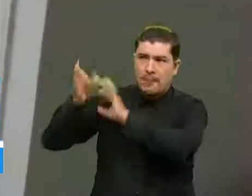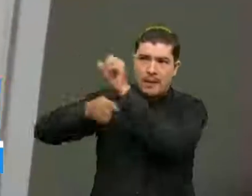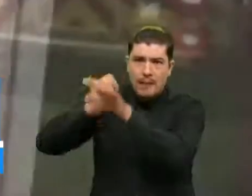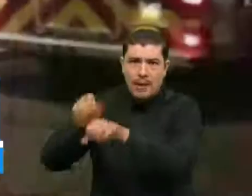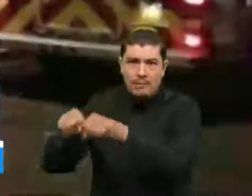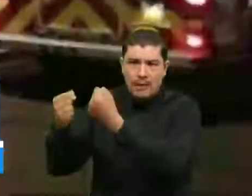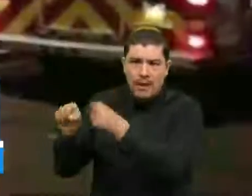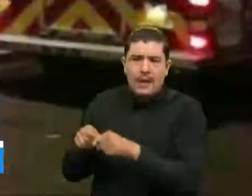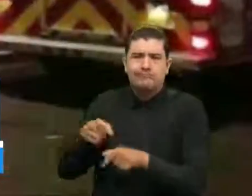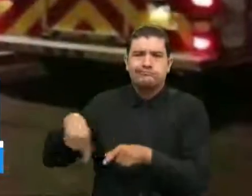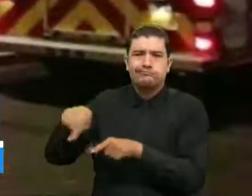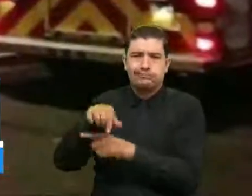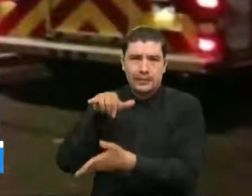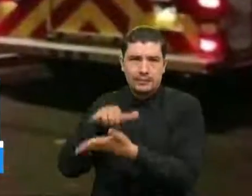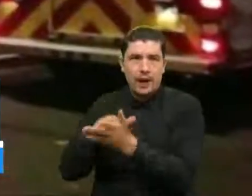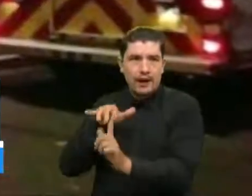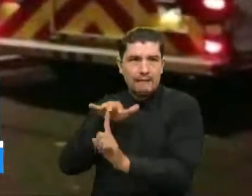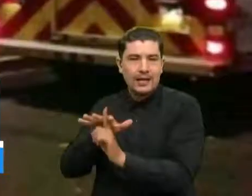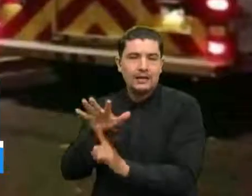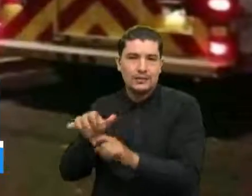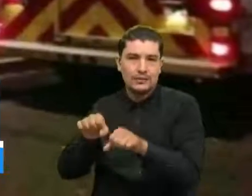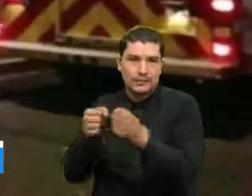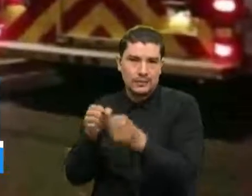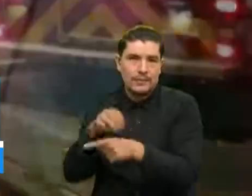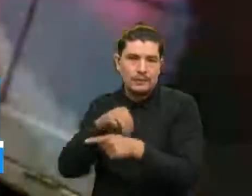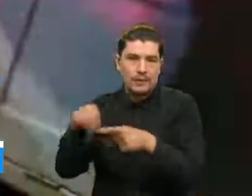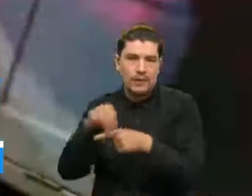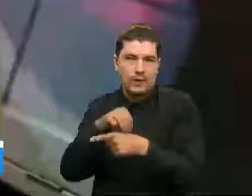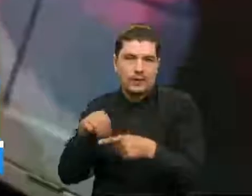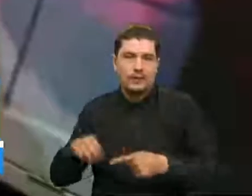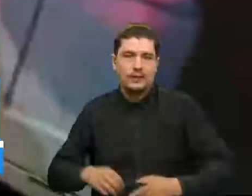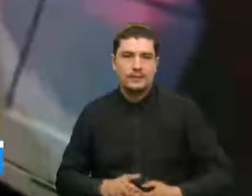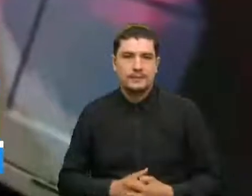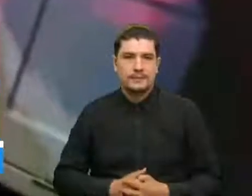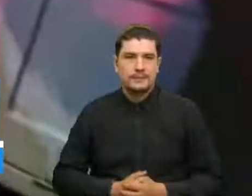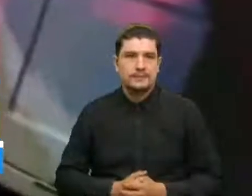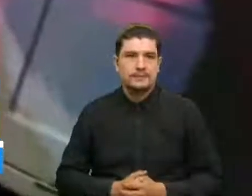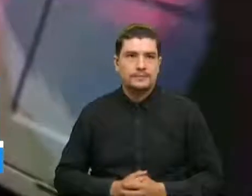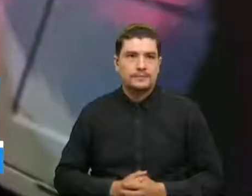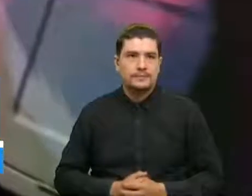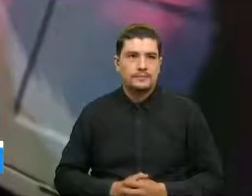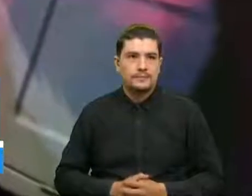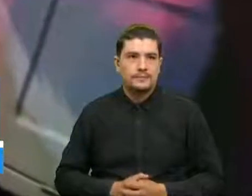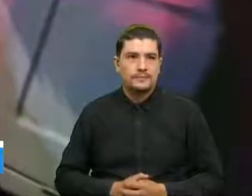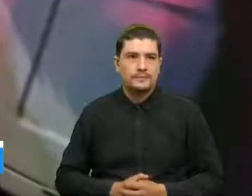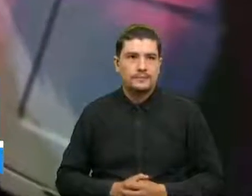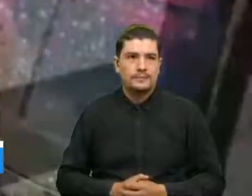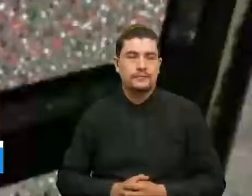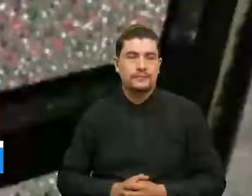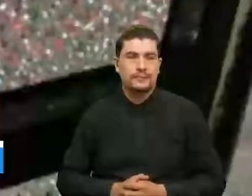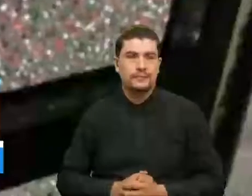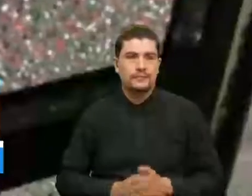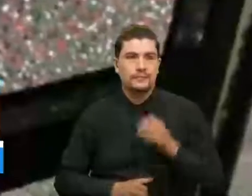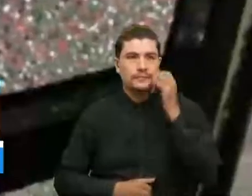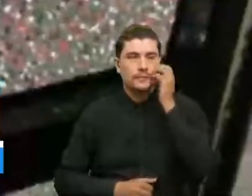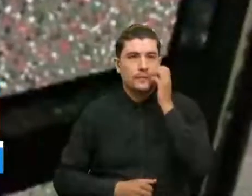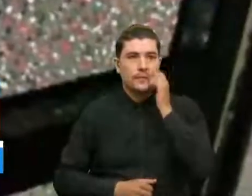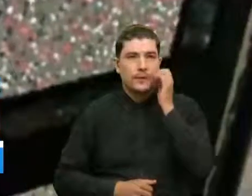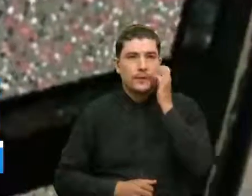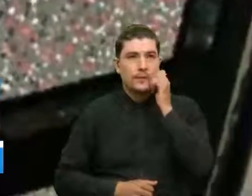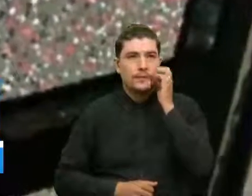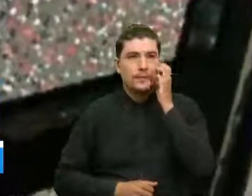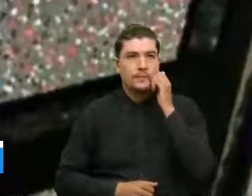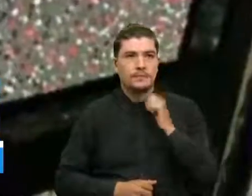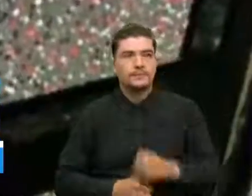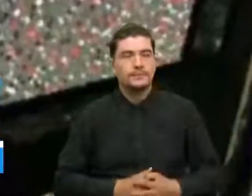han sido los efectos de la destrucción de la que ha sido objeto el sistema de transporte público de la ciudad queremos resaltar la oportuna reacción